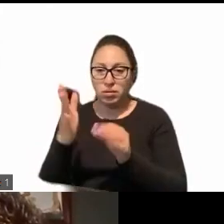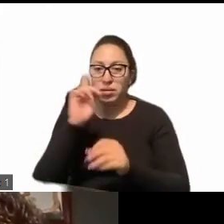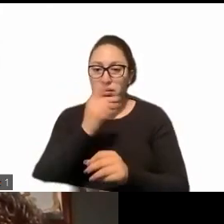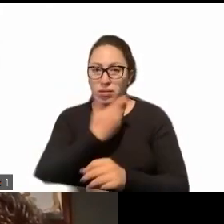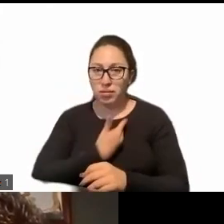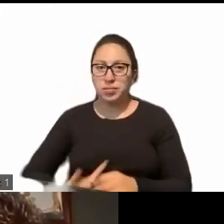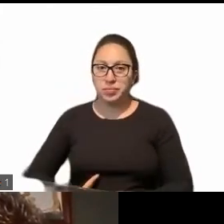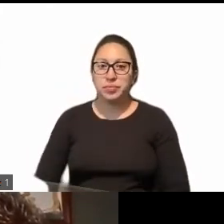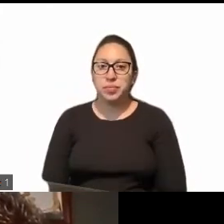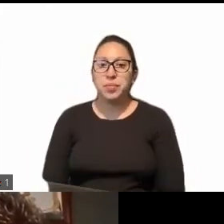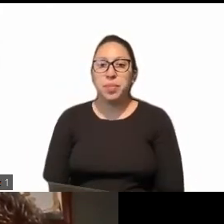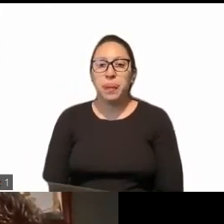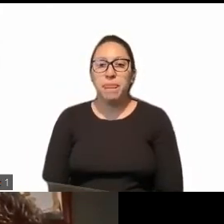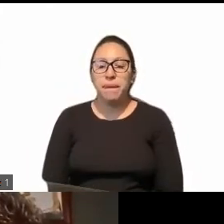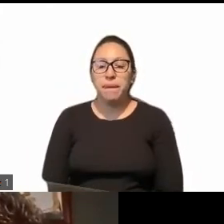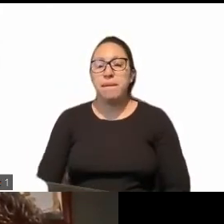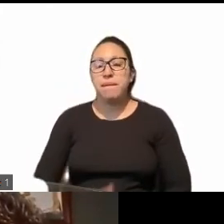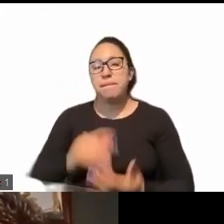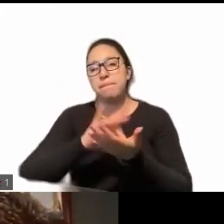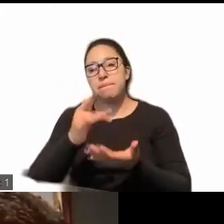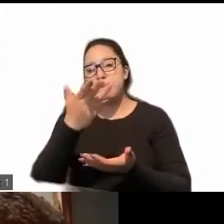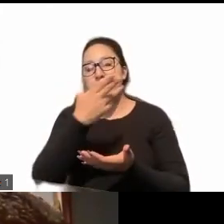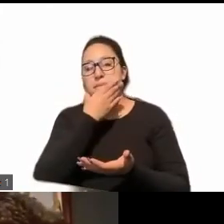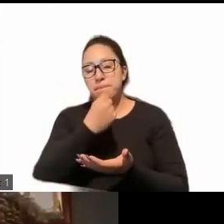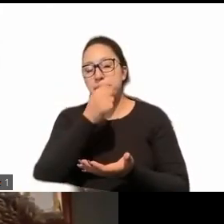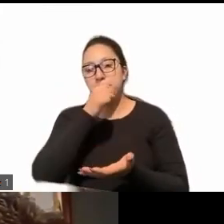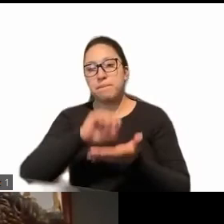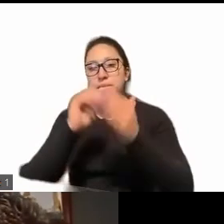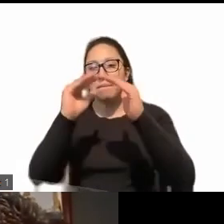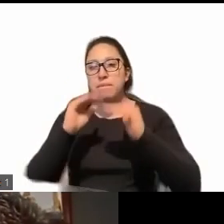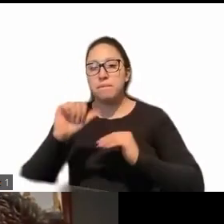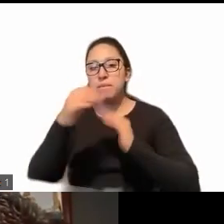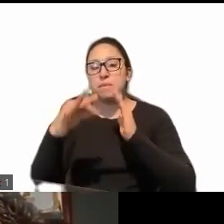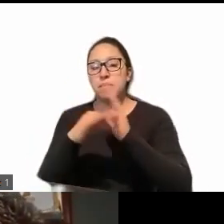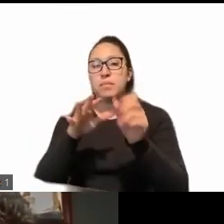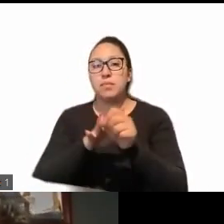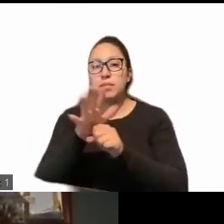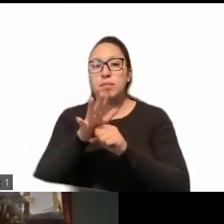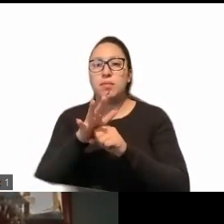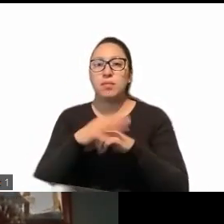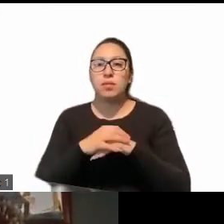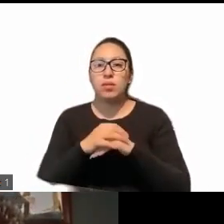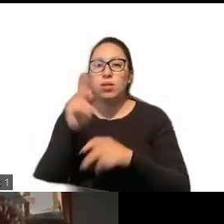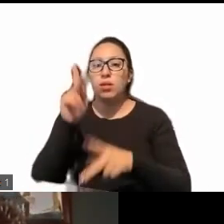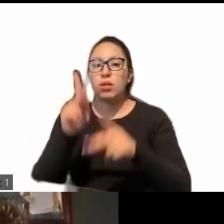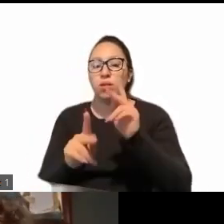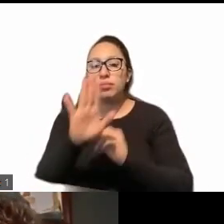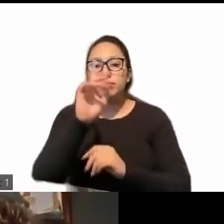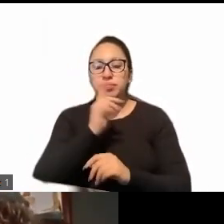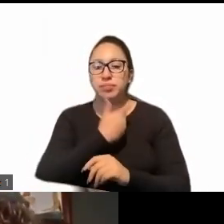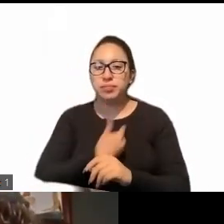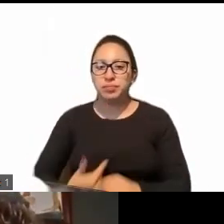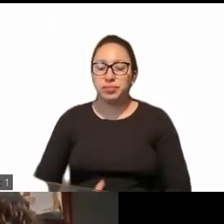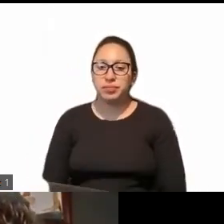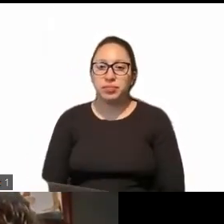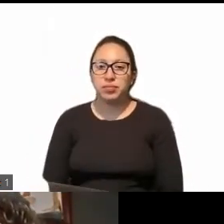Muchas gracias, diputado secretario. El siguiente punto del orden del día es la lectura, Presidenta. discusión y... ¿Perdón?